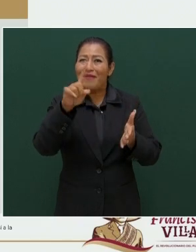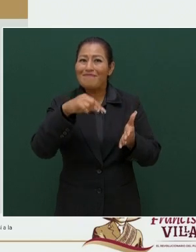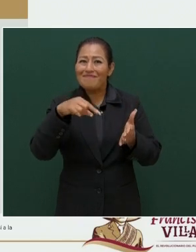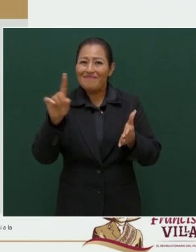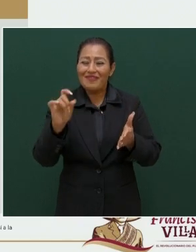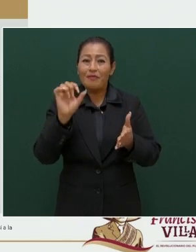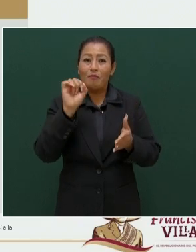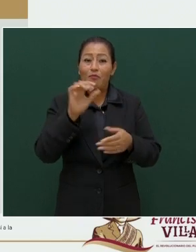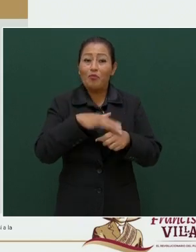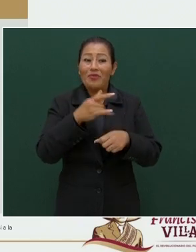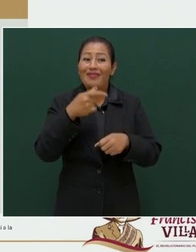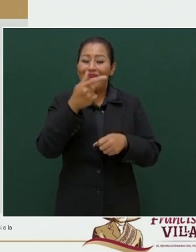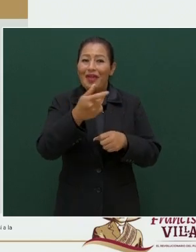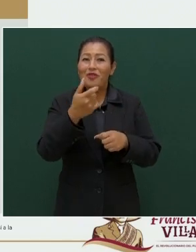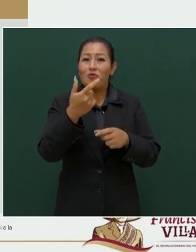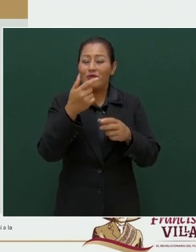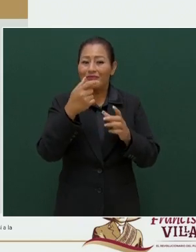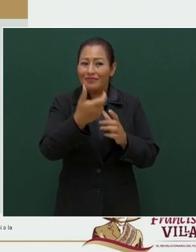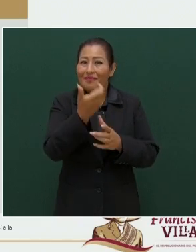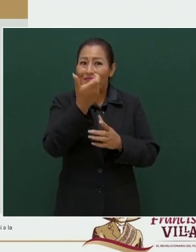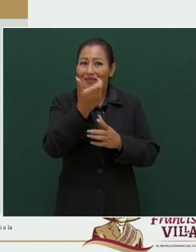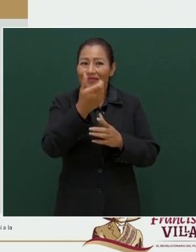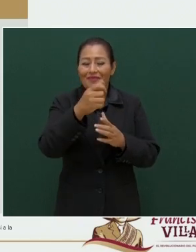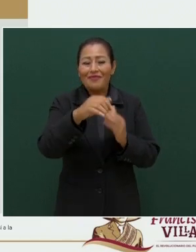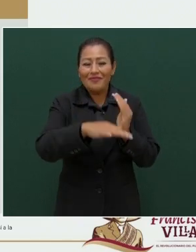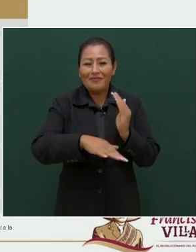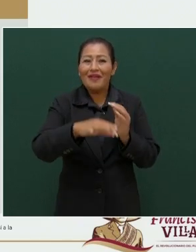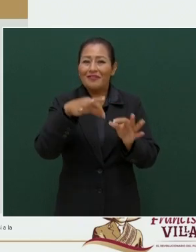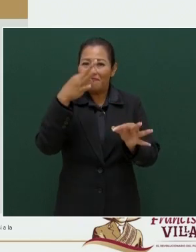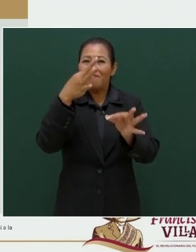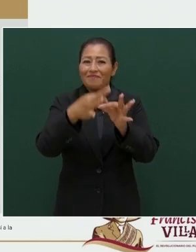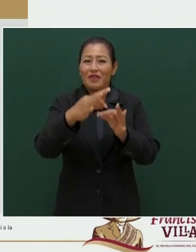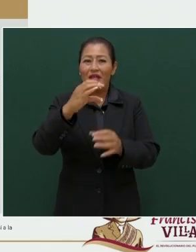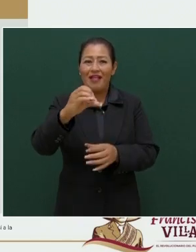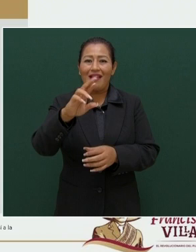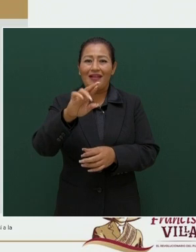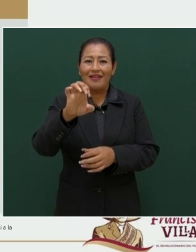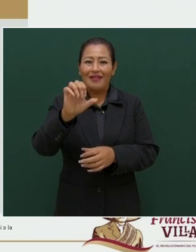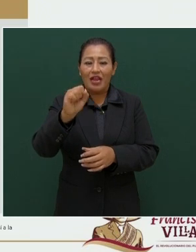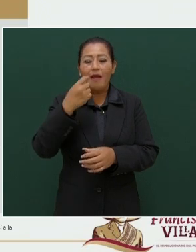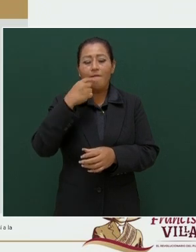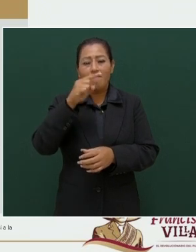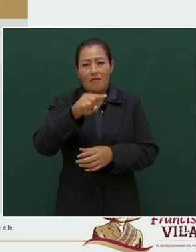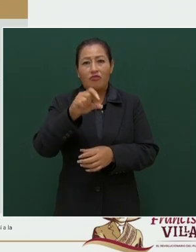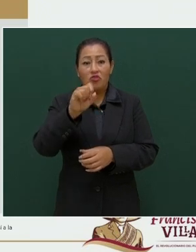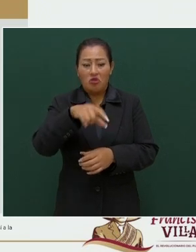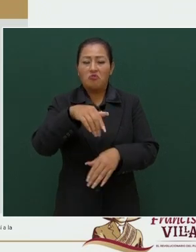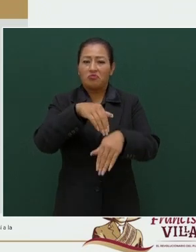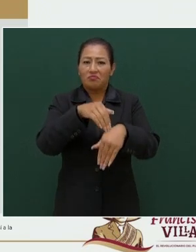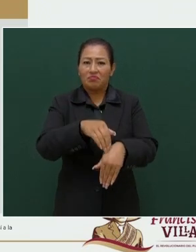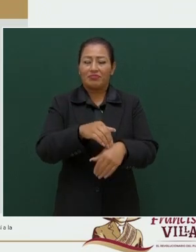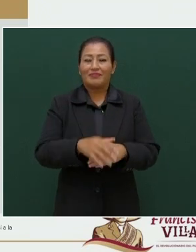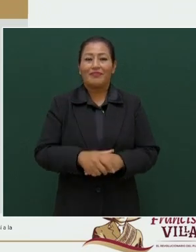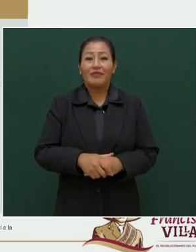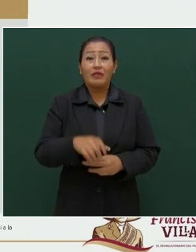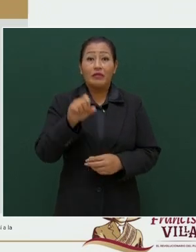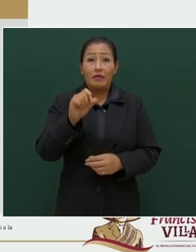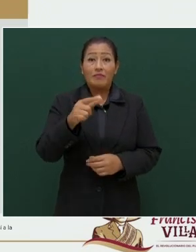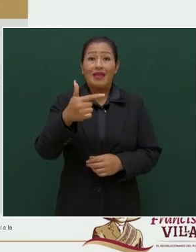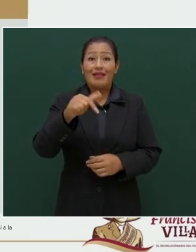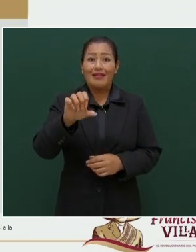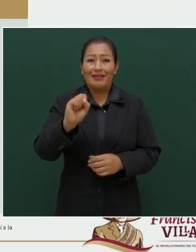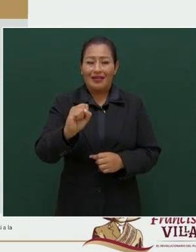cuanto a respetar los precios máximos establecidos por la CRE. Como ejemplo de lo anterior, en el caso del